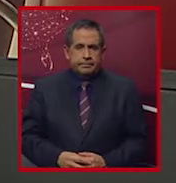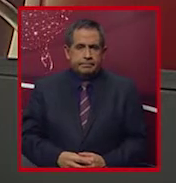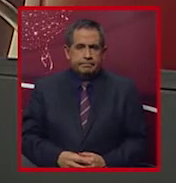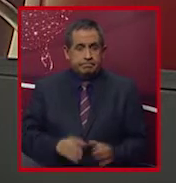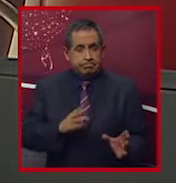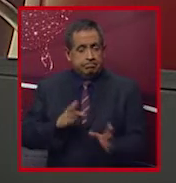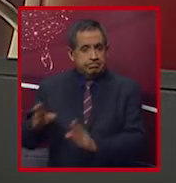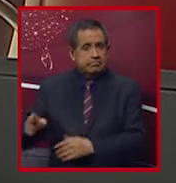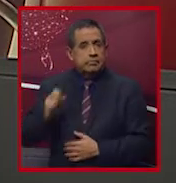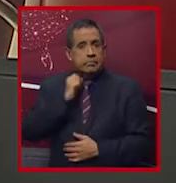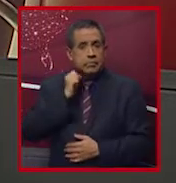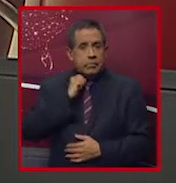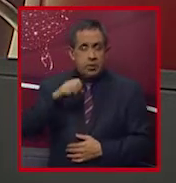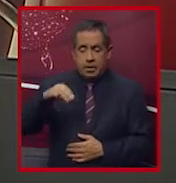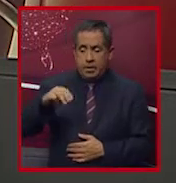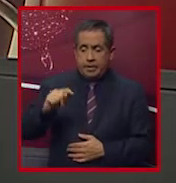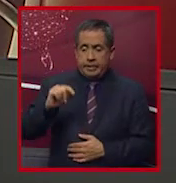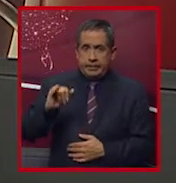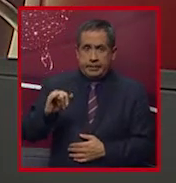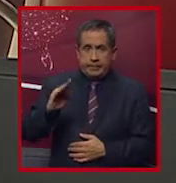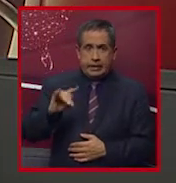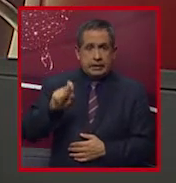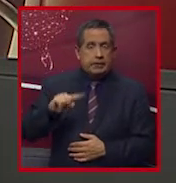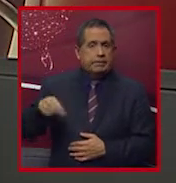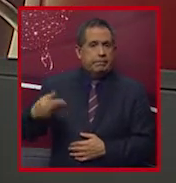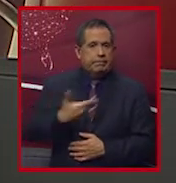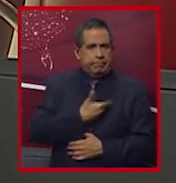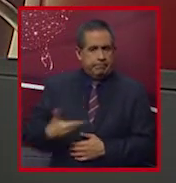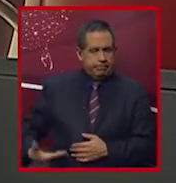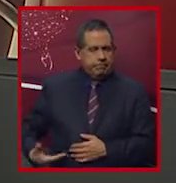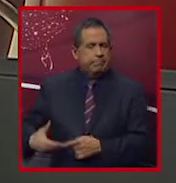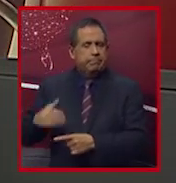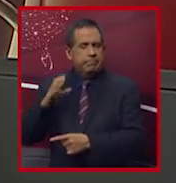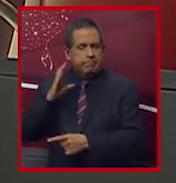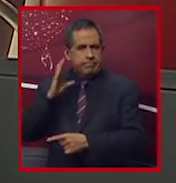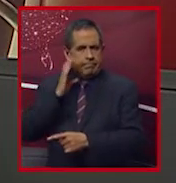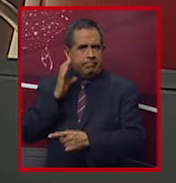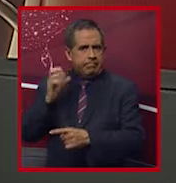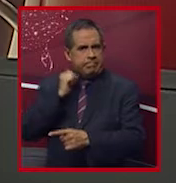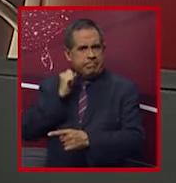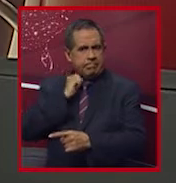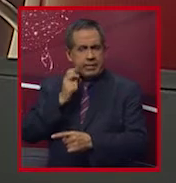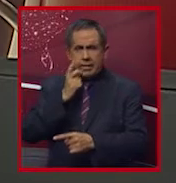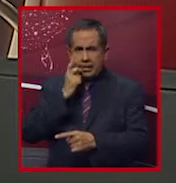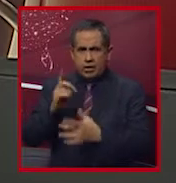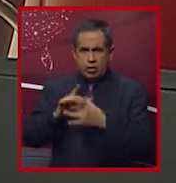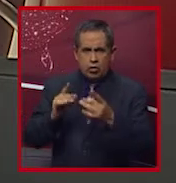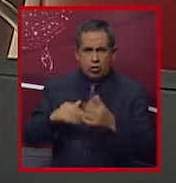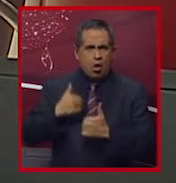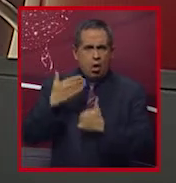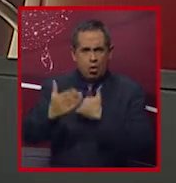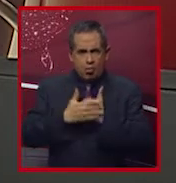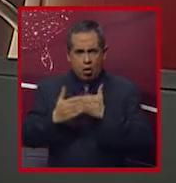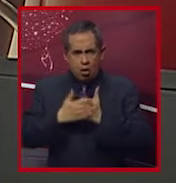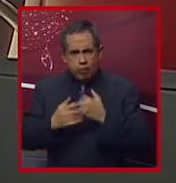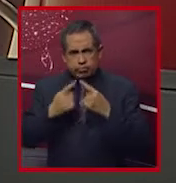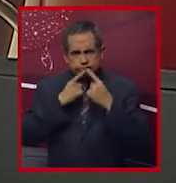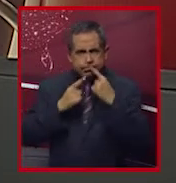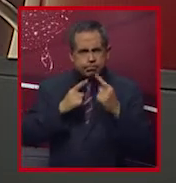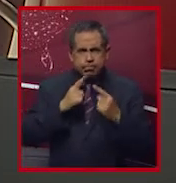Bueno, por su parte, el senador Martí Batres, en su calidad de presidente de la mesa directiva de la Cámara Alta, afirmó que en el Senado van a continuar con su labor